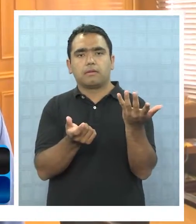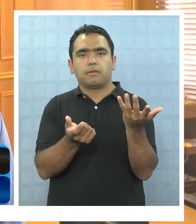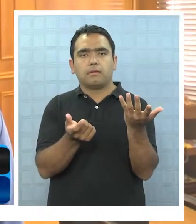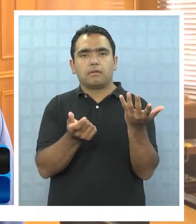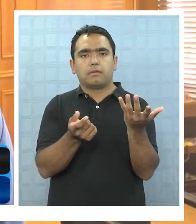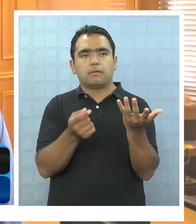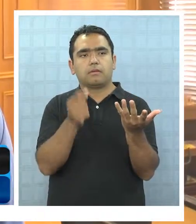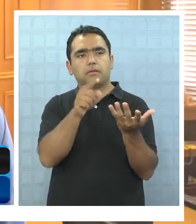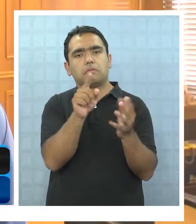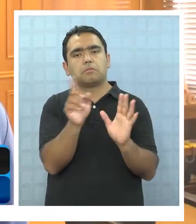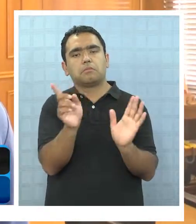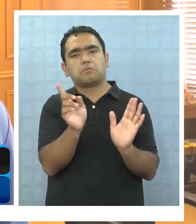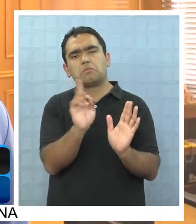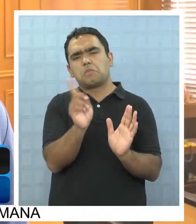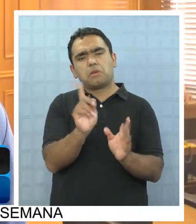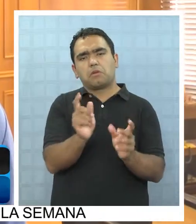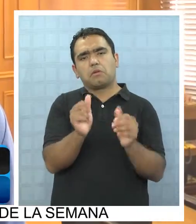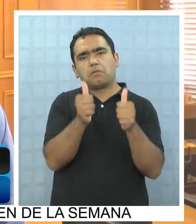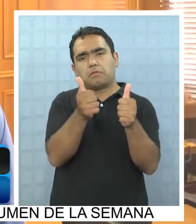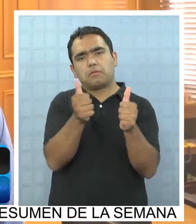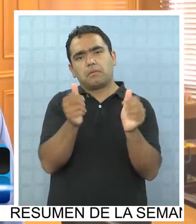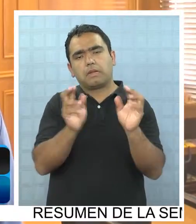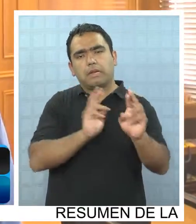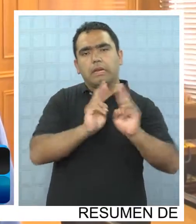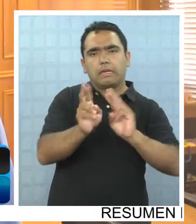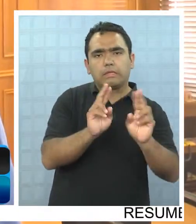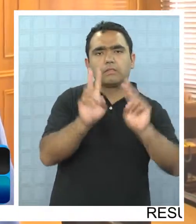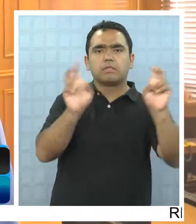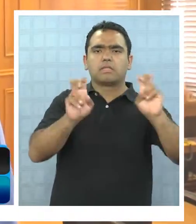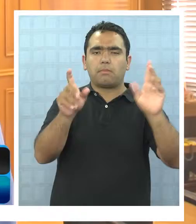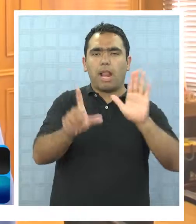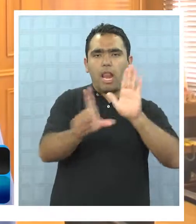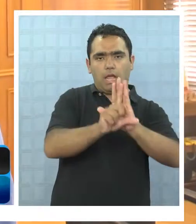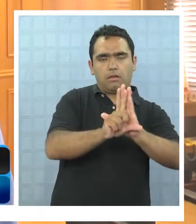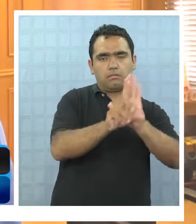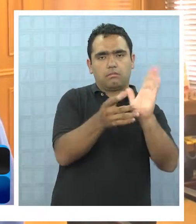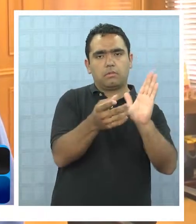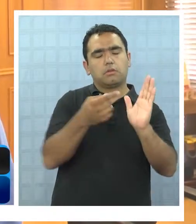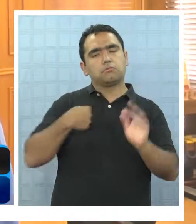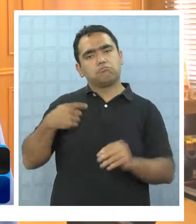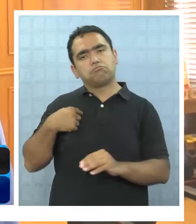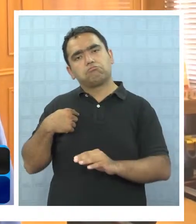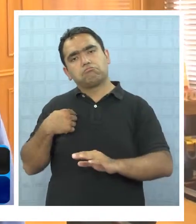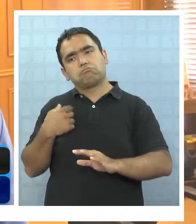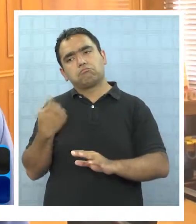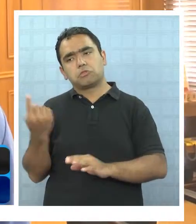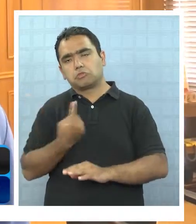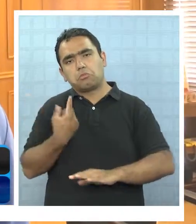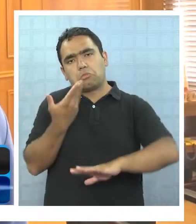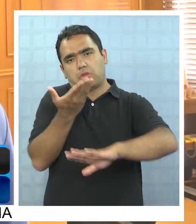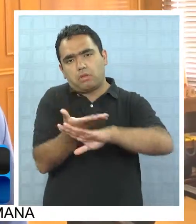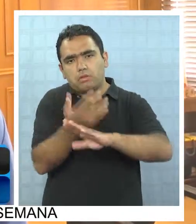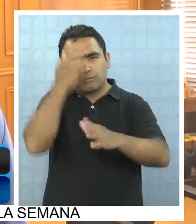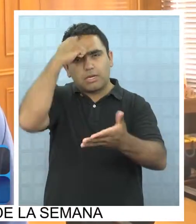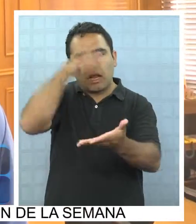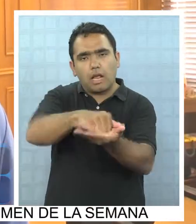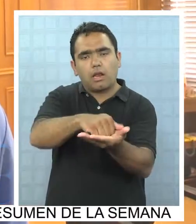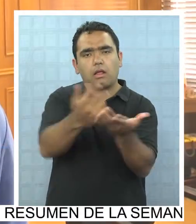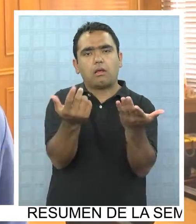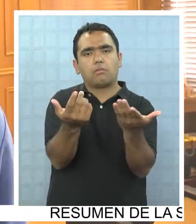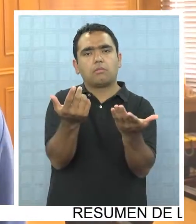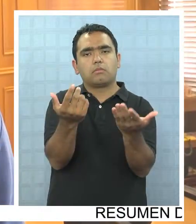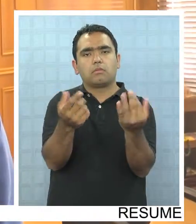no van bien relacionados con la parte legal y por eso hemos pedido, hemos hecho una querella